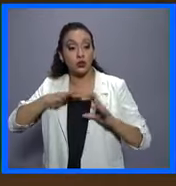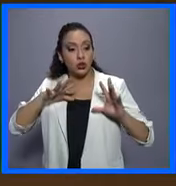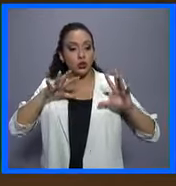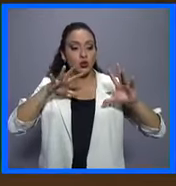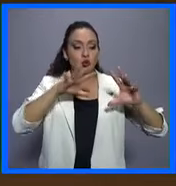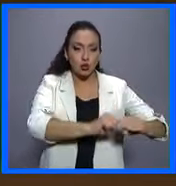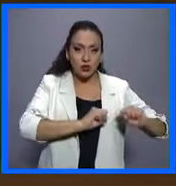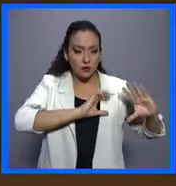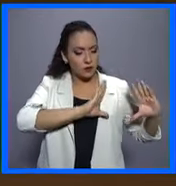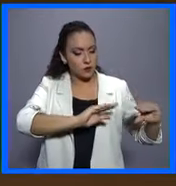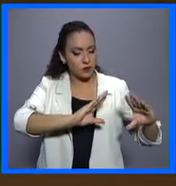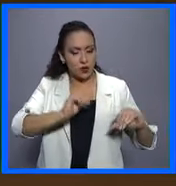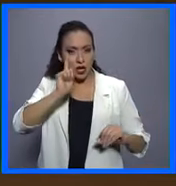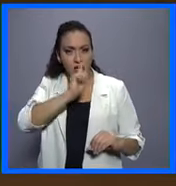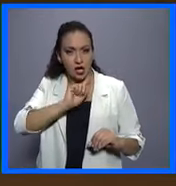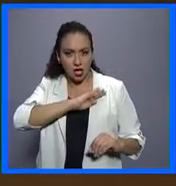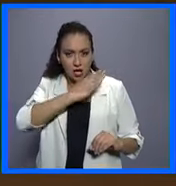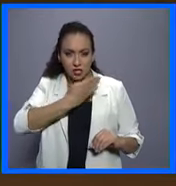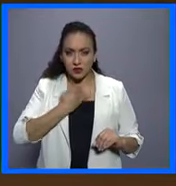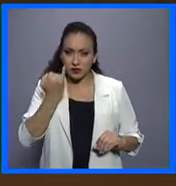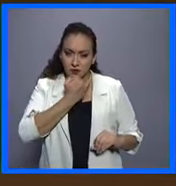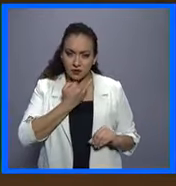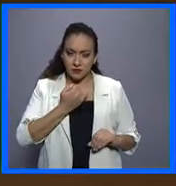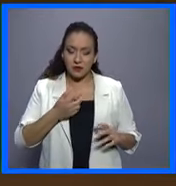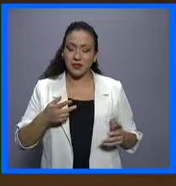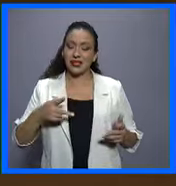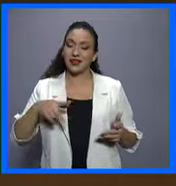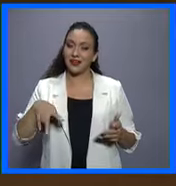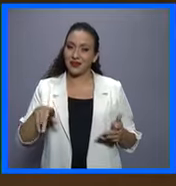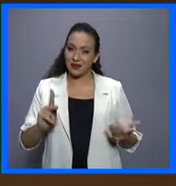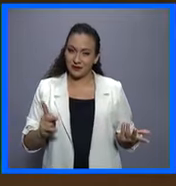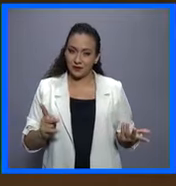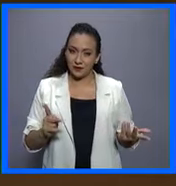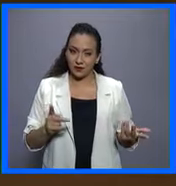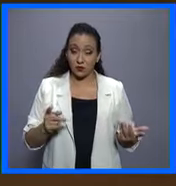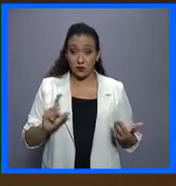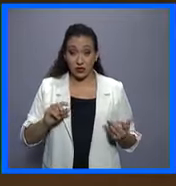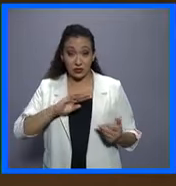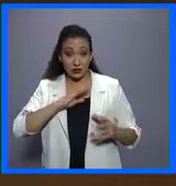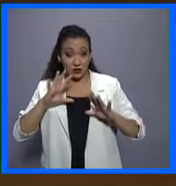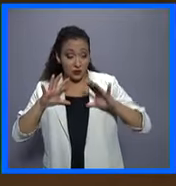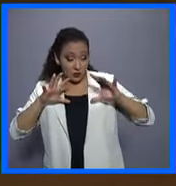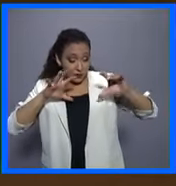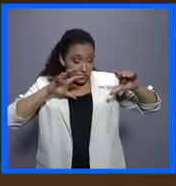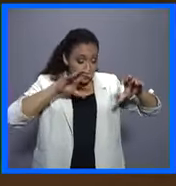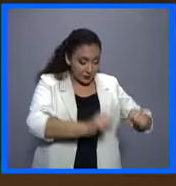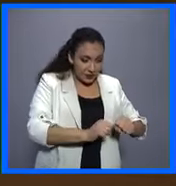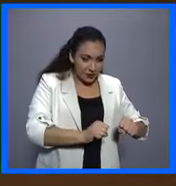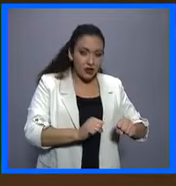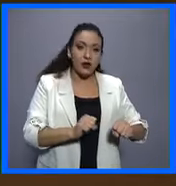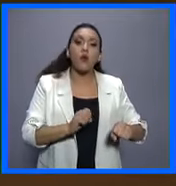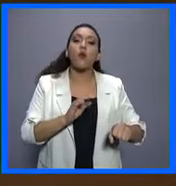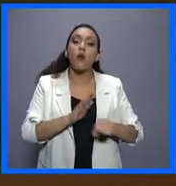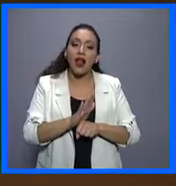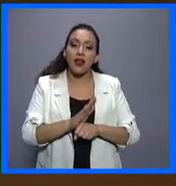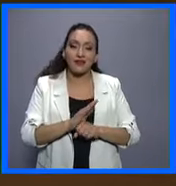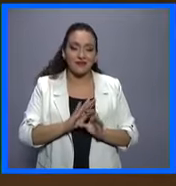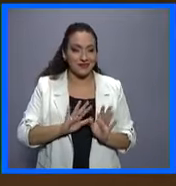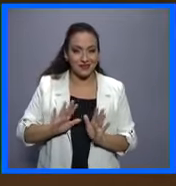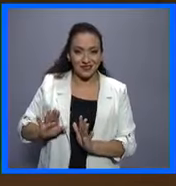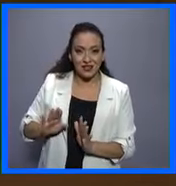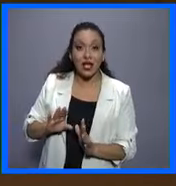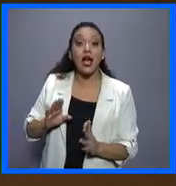la verdad es que la conquista espiritual, que es la conquista